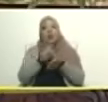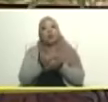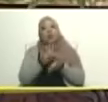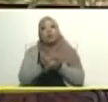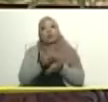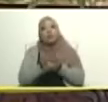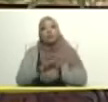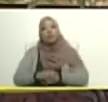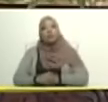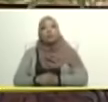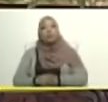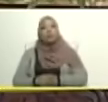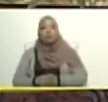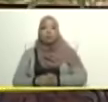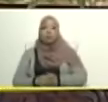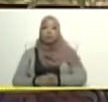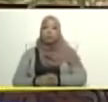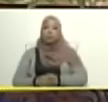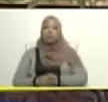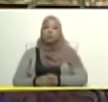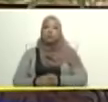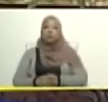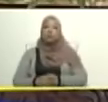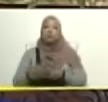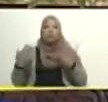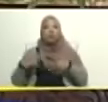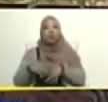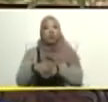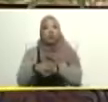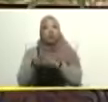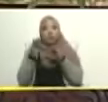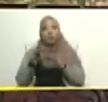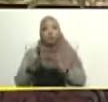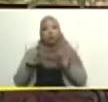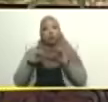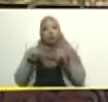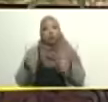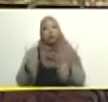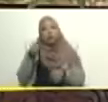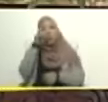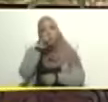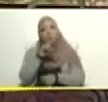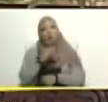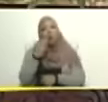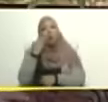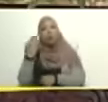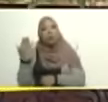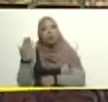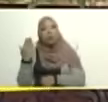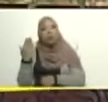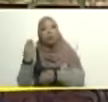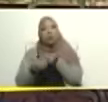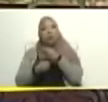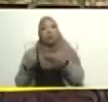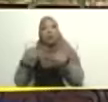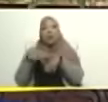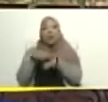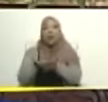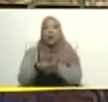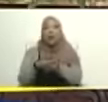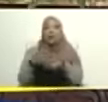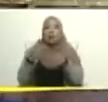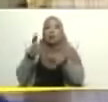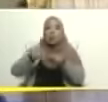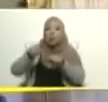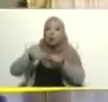descarbonizadas. Es una integración real, así comenzó la Unión Europea, integrando carbón. Ahora ellos tienen